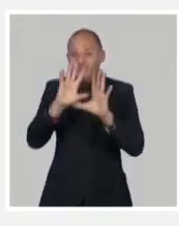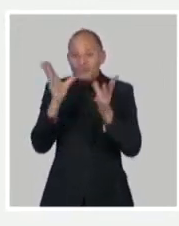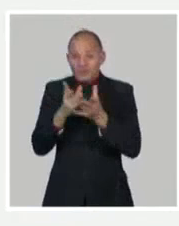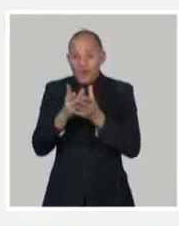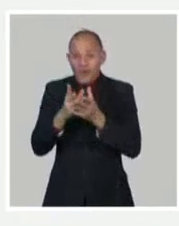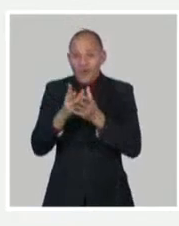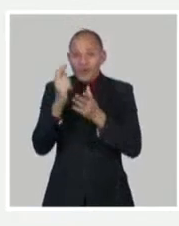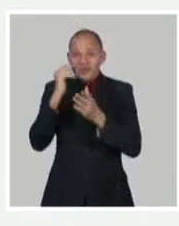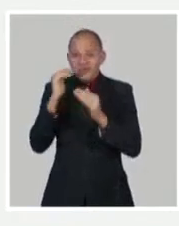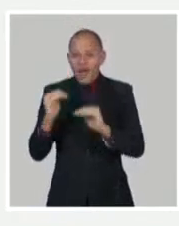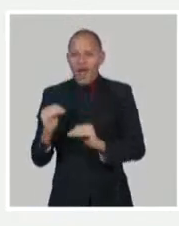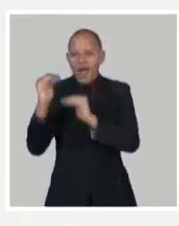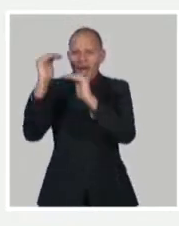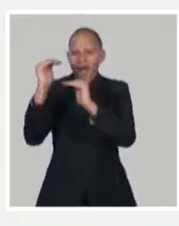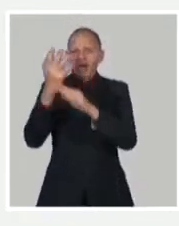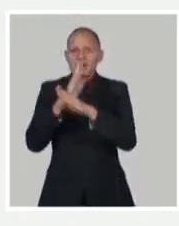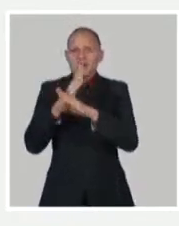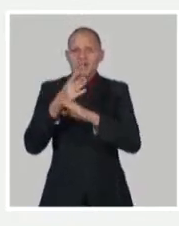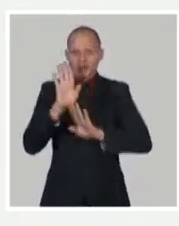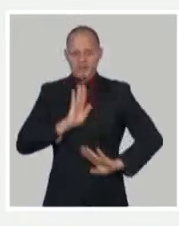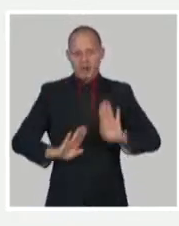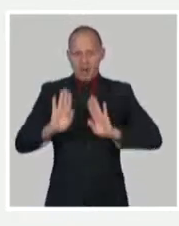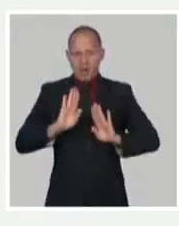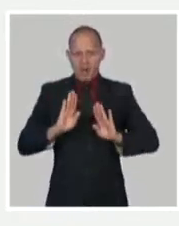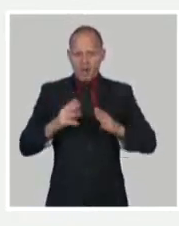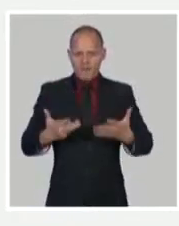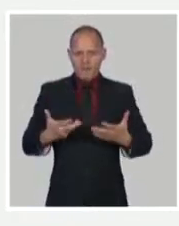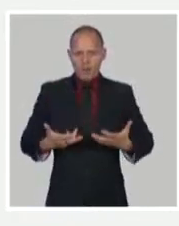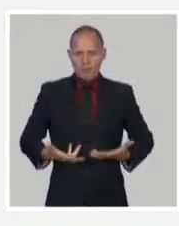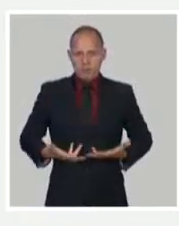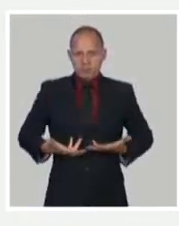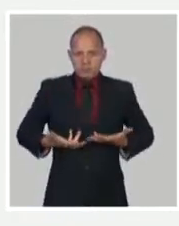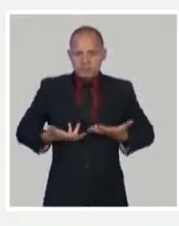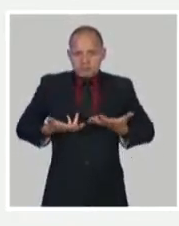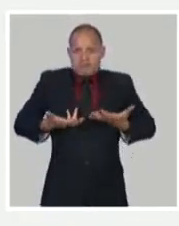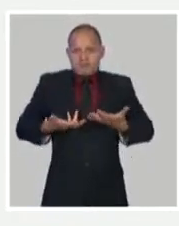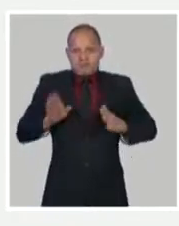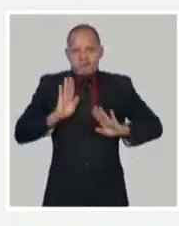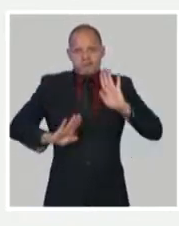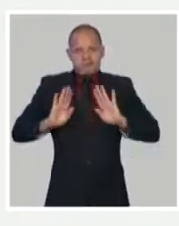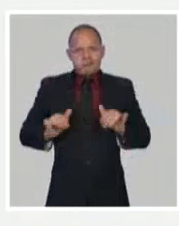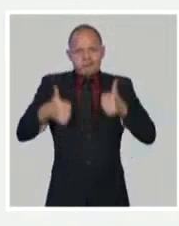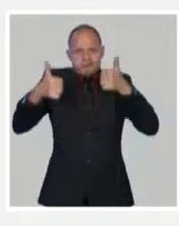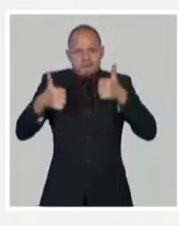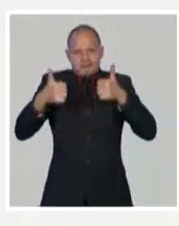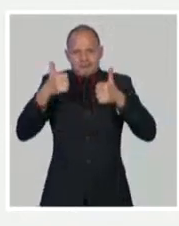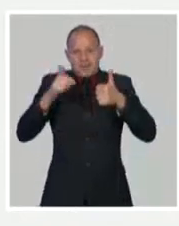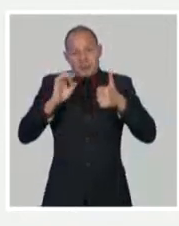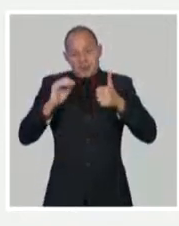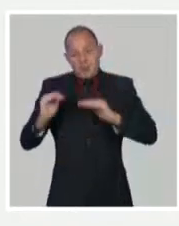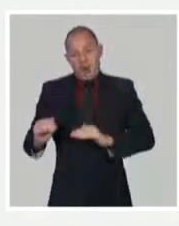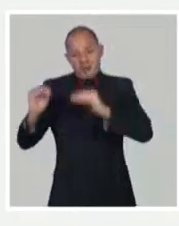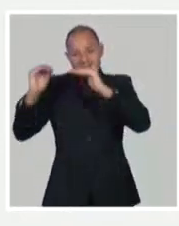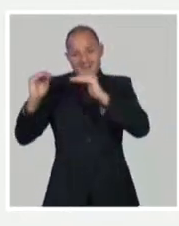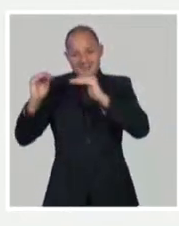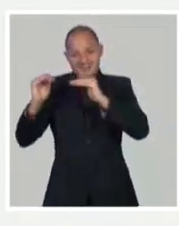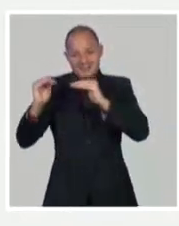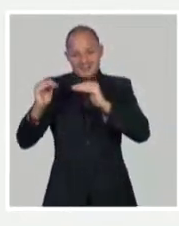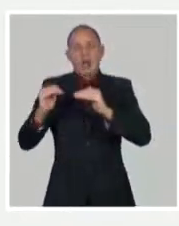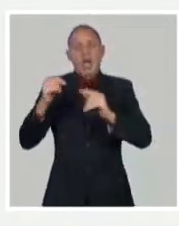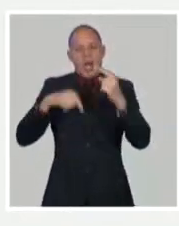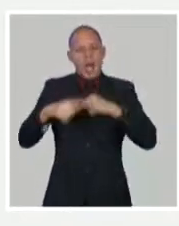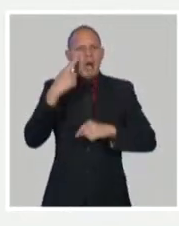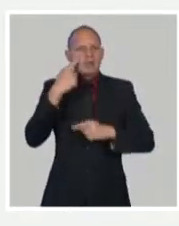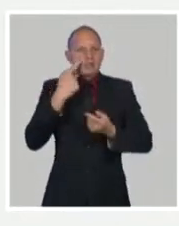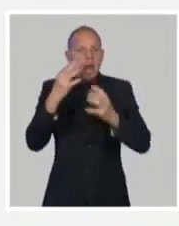de los convalecientes. Y eso fue un hecho muy importante que nosotros encontramos en este ensayo, es parte de la conclusión. Por lo tanto, nosotros a partir de